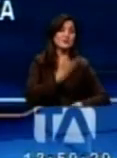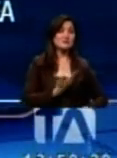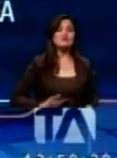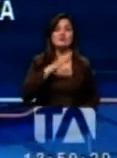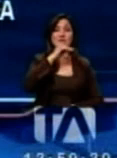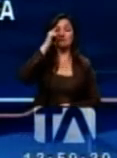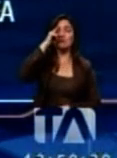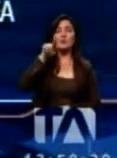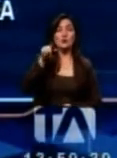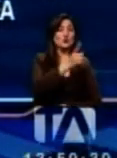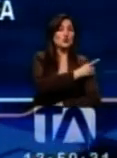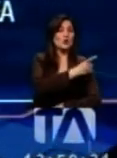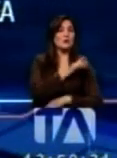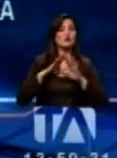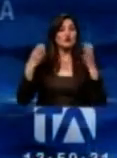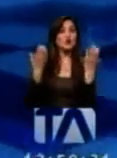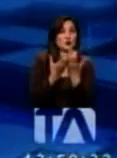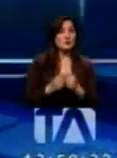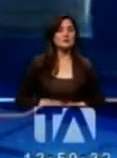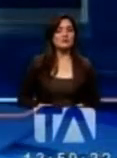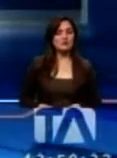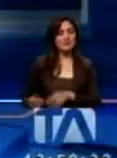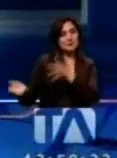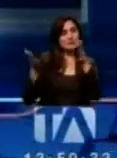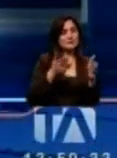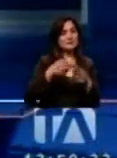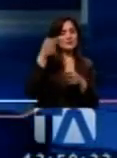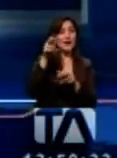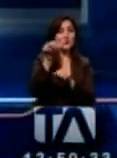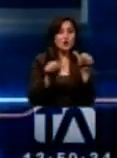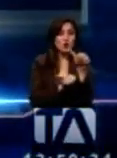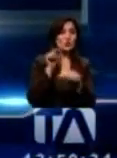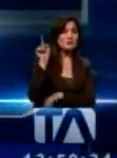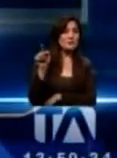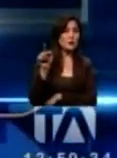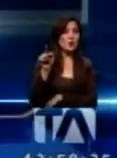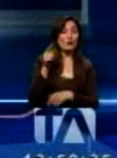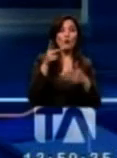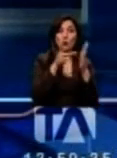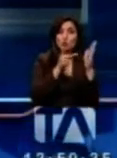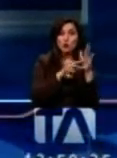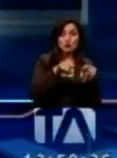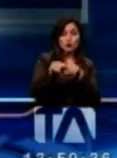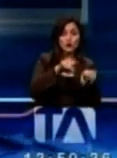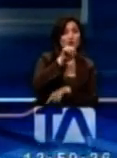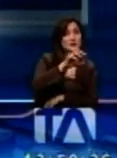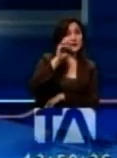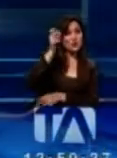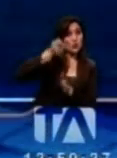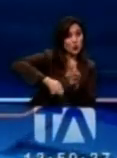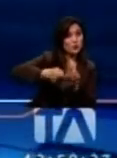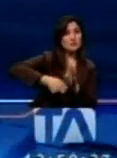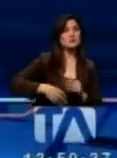Rafael Correa y su delegada en comisiones. La ex asesora de Correa obtuvo 100 de 100 puntos en el concurso para convertirse en